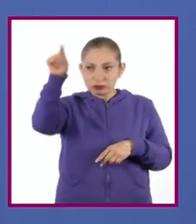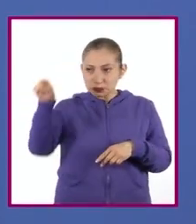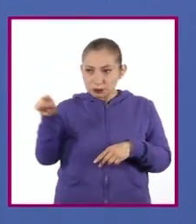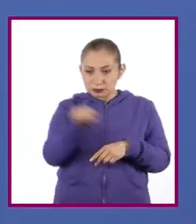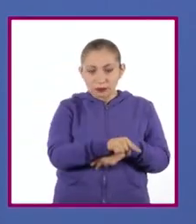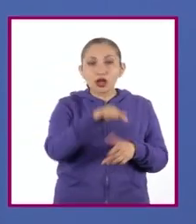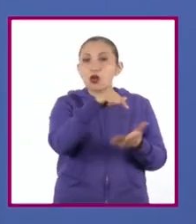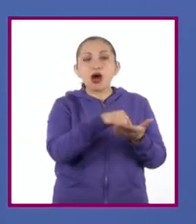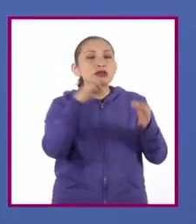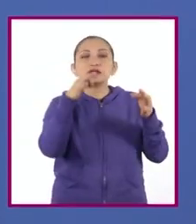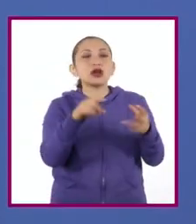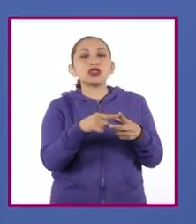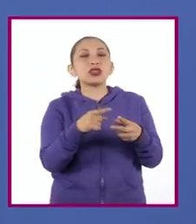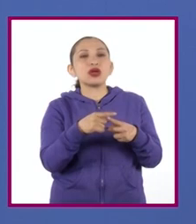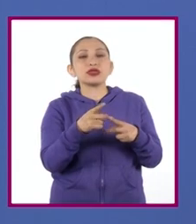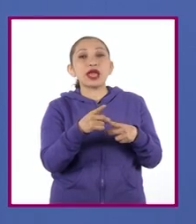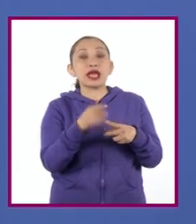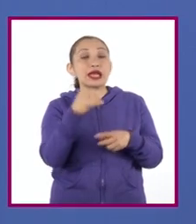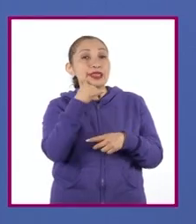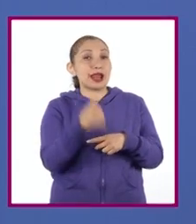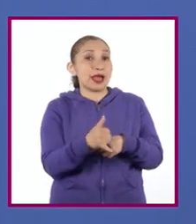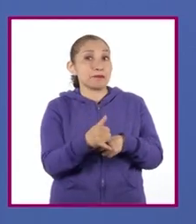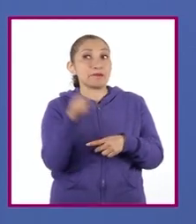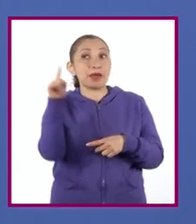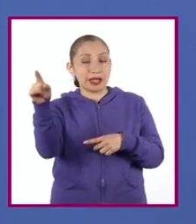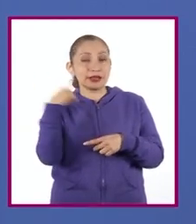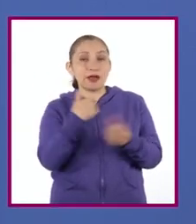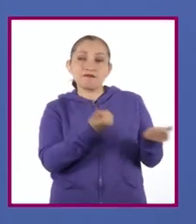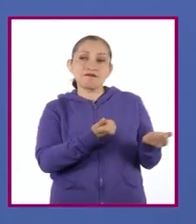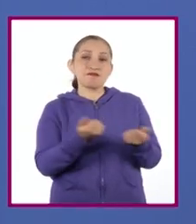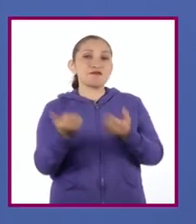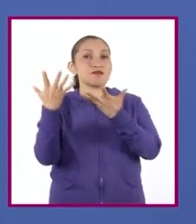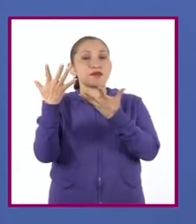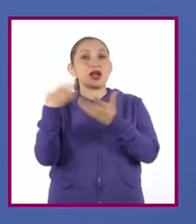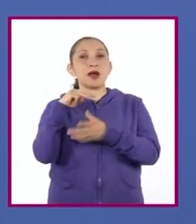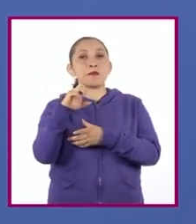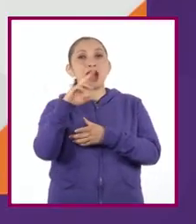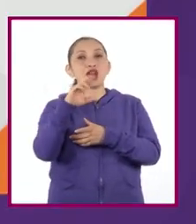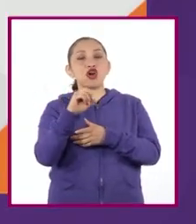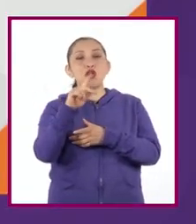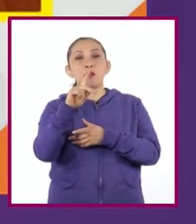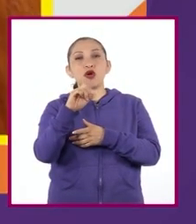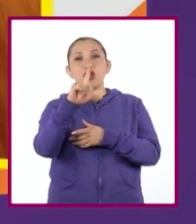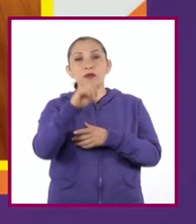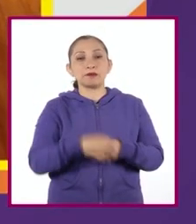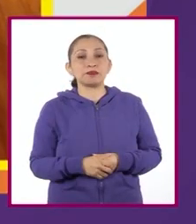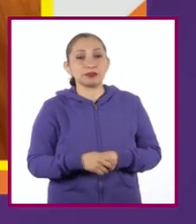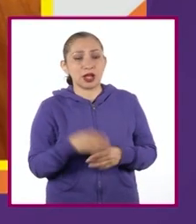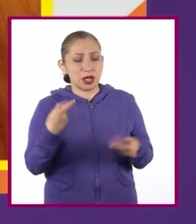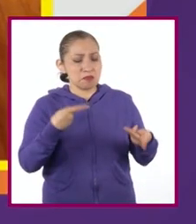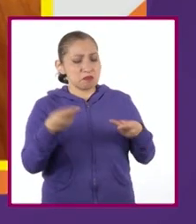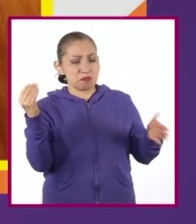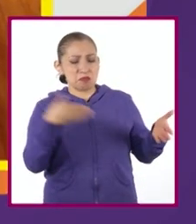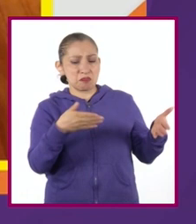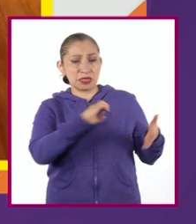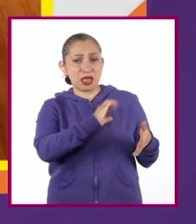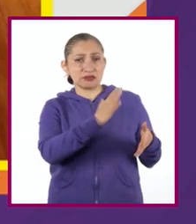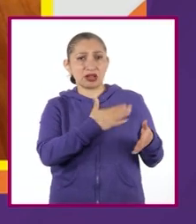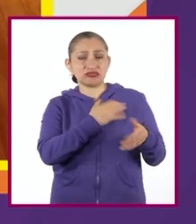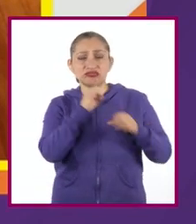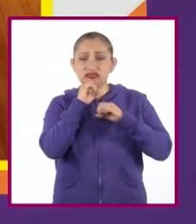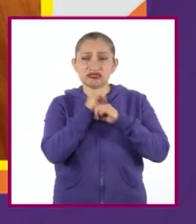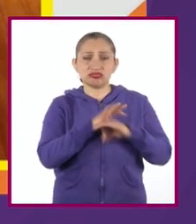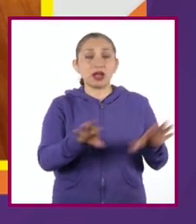su lugar de origen, e Italia, a donde lo llevó Marco Polo. Guisos españoles tan